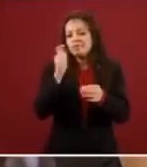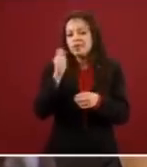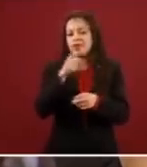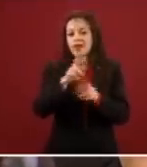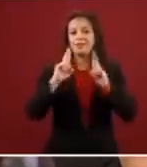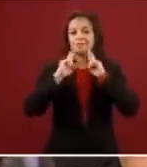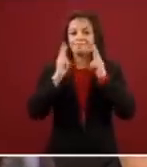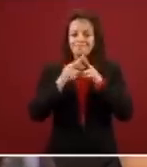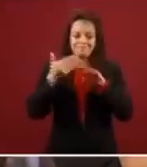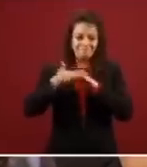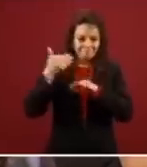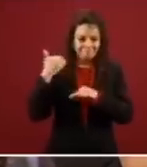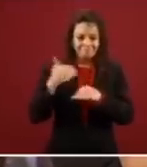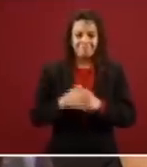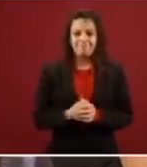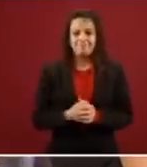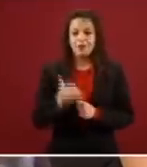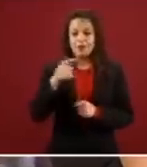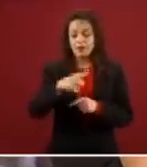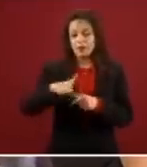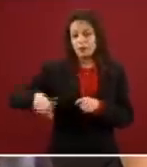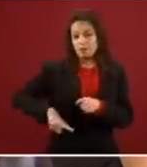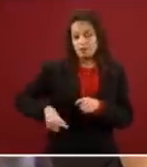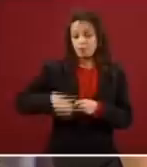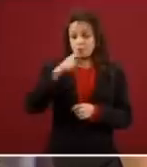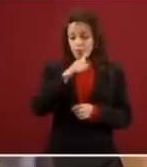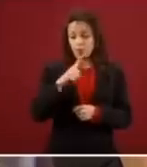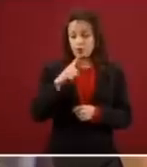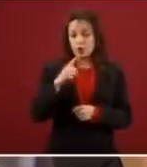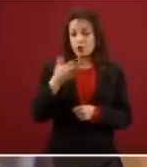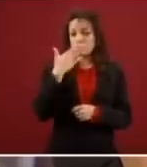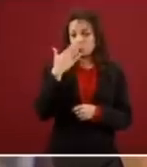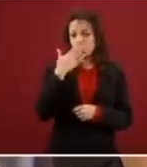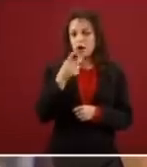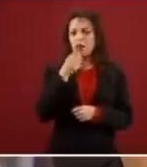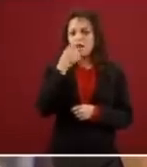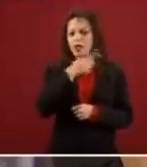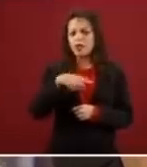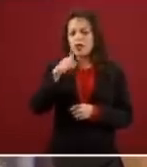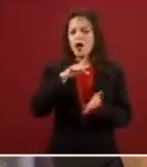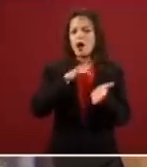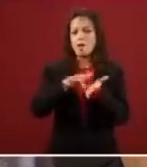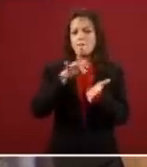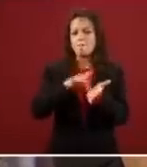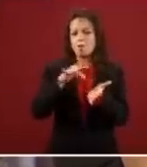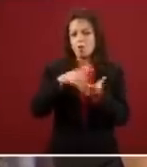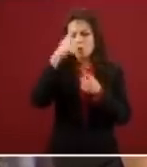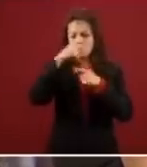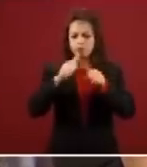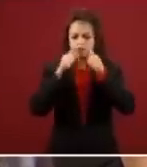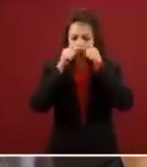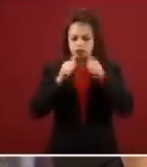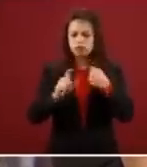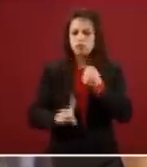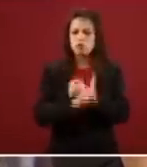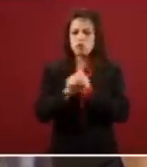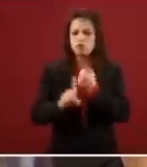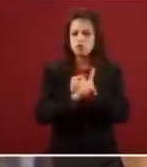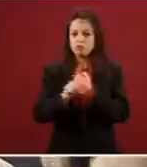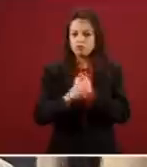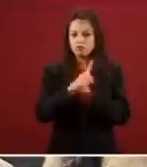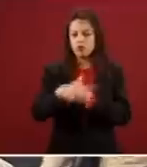Y también la gobernadora de Sonora le planteó la necesidad de apoyo extraordinario para atender el problema de baches en